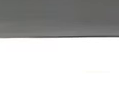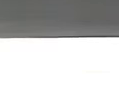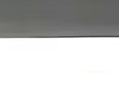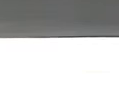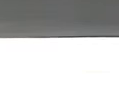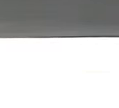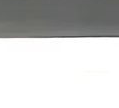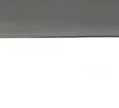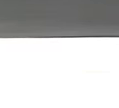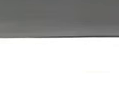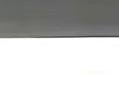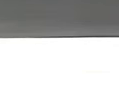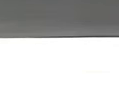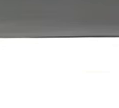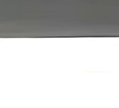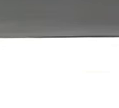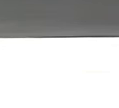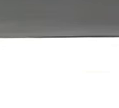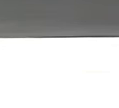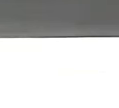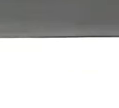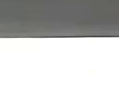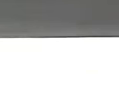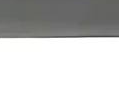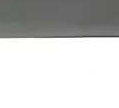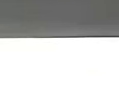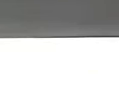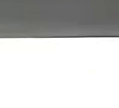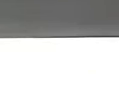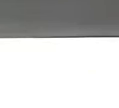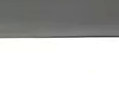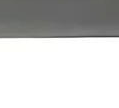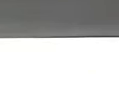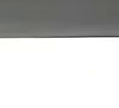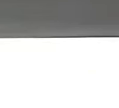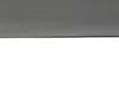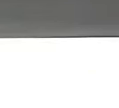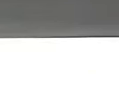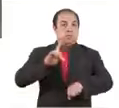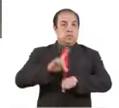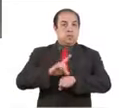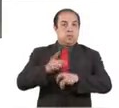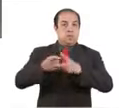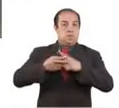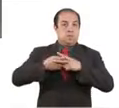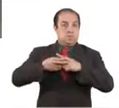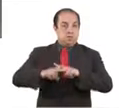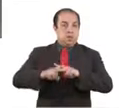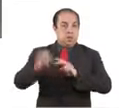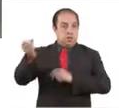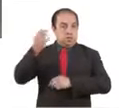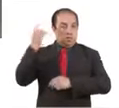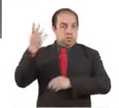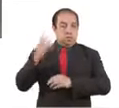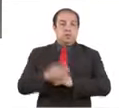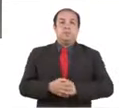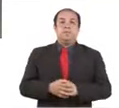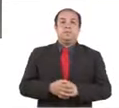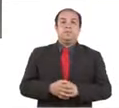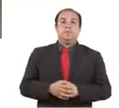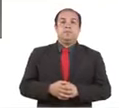Buenos días. Damos inicio a esta ceremonia realizando los honores